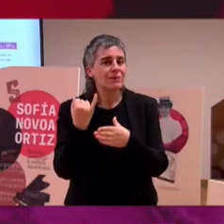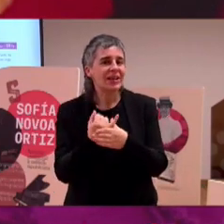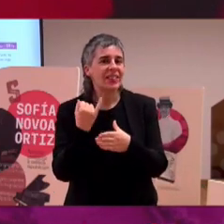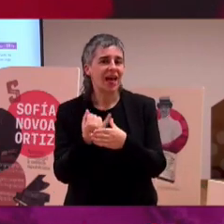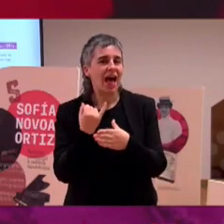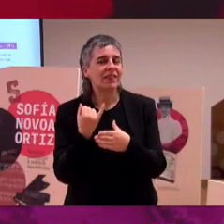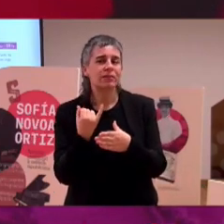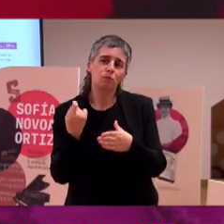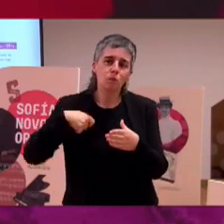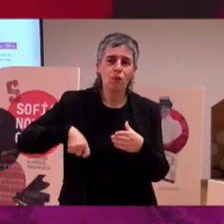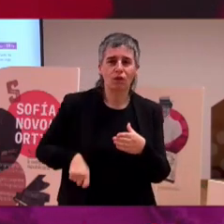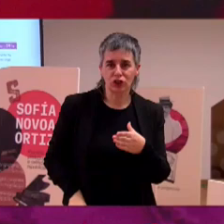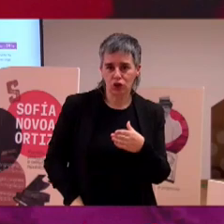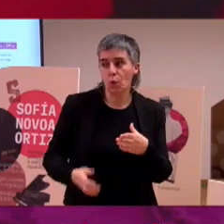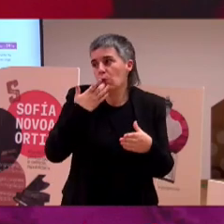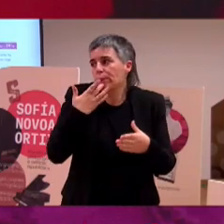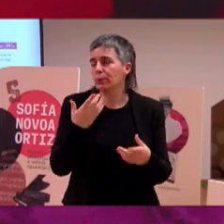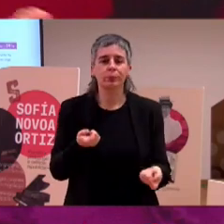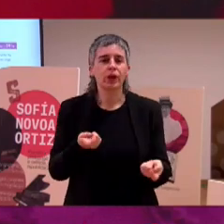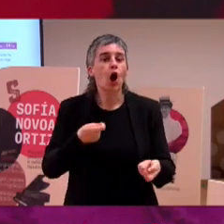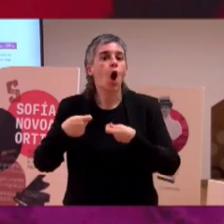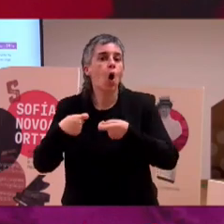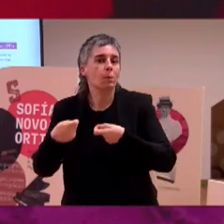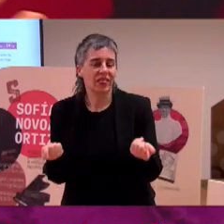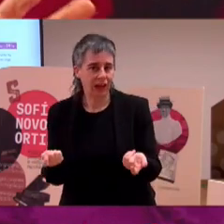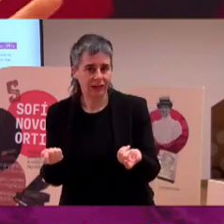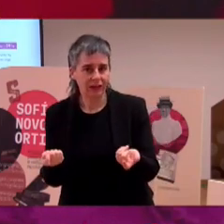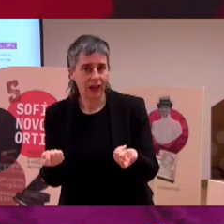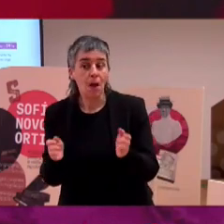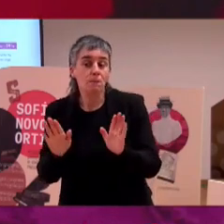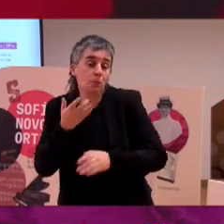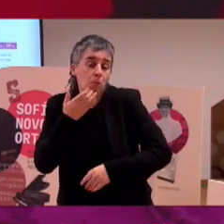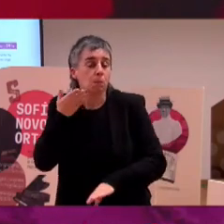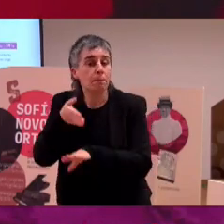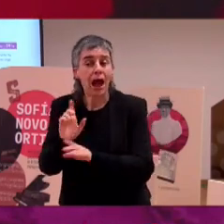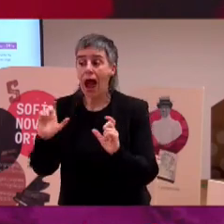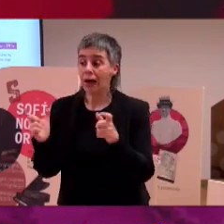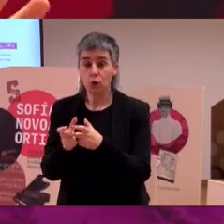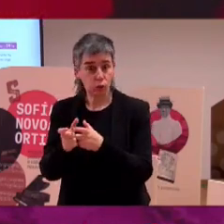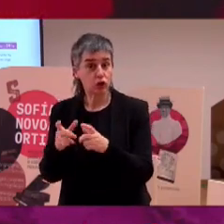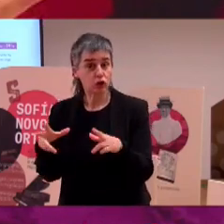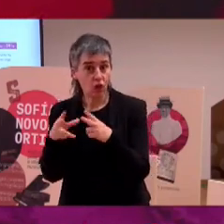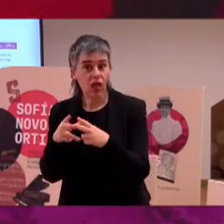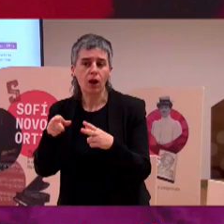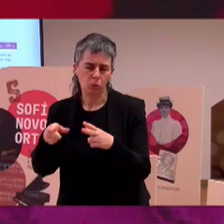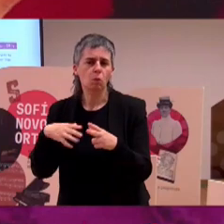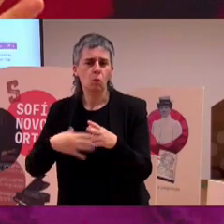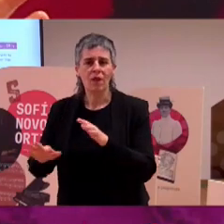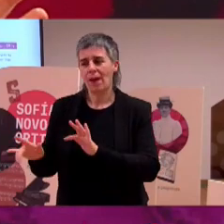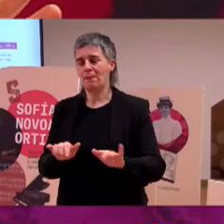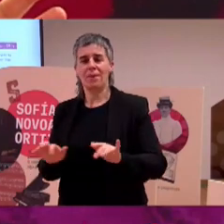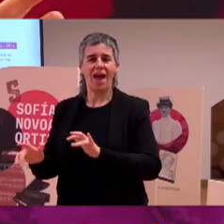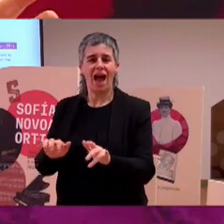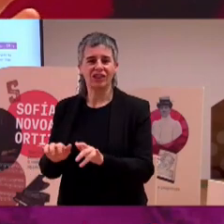á súa profesión, que pode ser de comerciante. Uh-huh. Pero estás nunha reunión social e ti eres capaz de tocar o piano. Con cual, toda